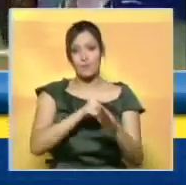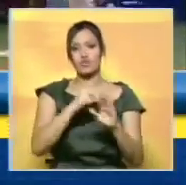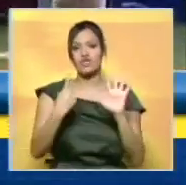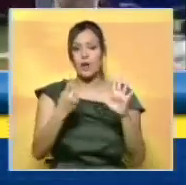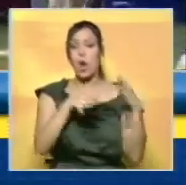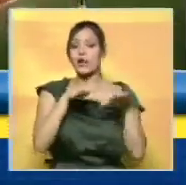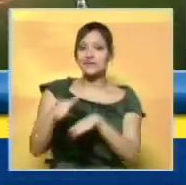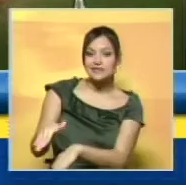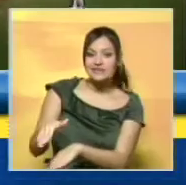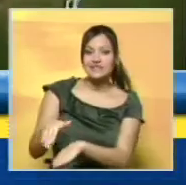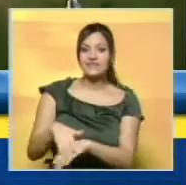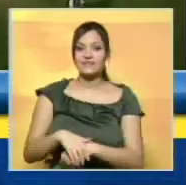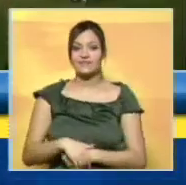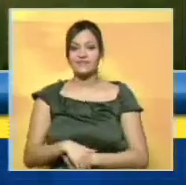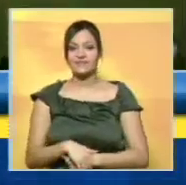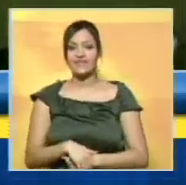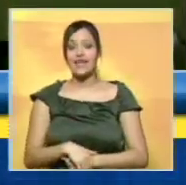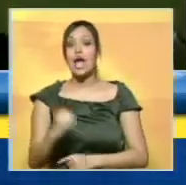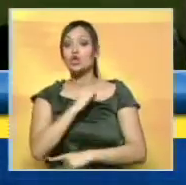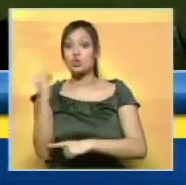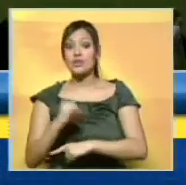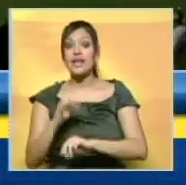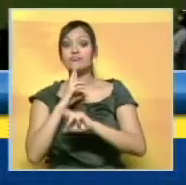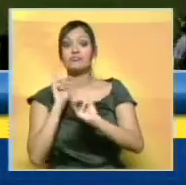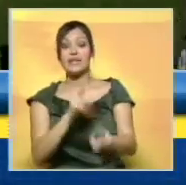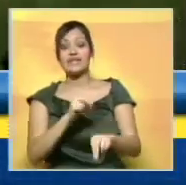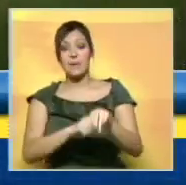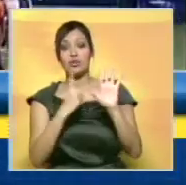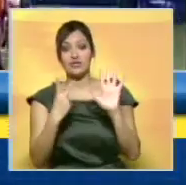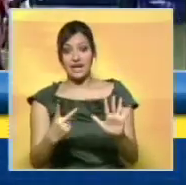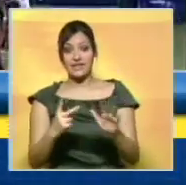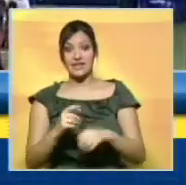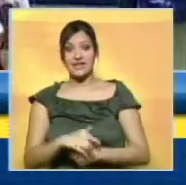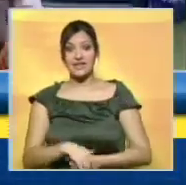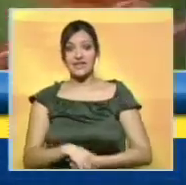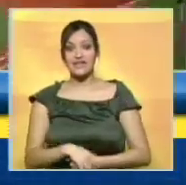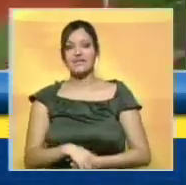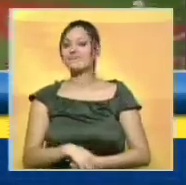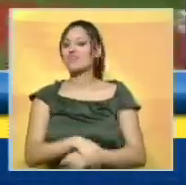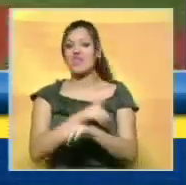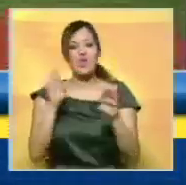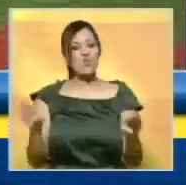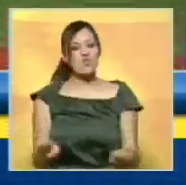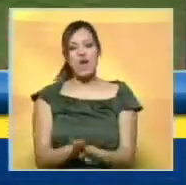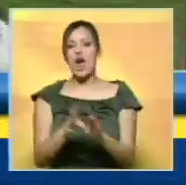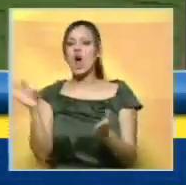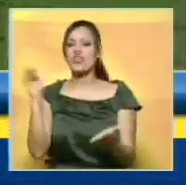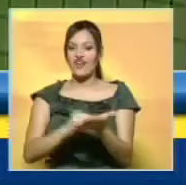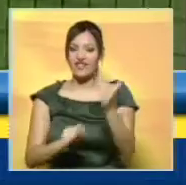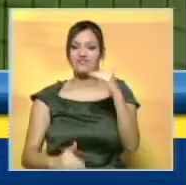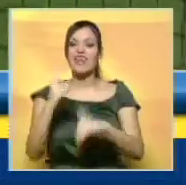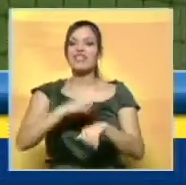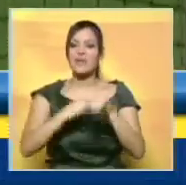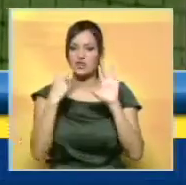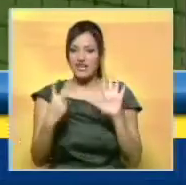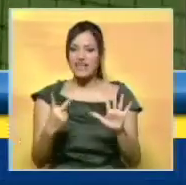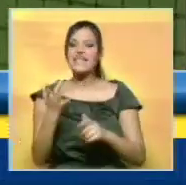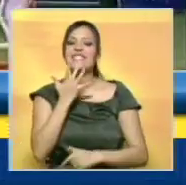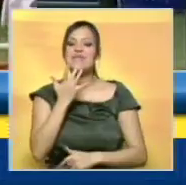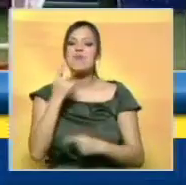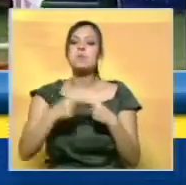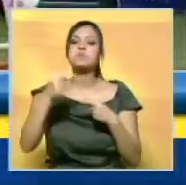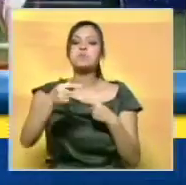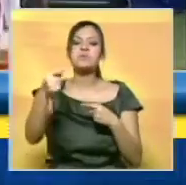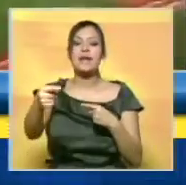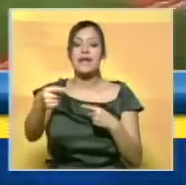wild pitch de Miguel Zulbará. Zulia reaccionó en el séptimo con sencillo de Wilmer Oberto, pero la tribu amplió la ventaja en el séptimo con sencillo de José